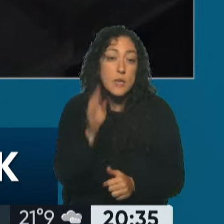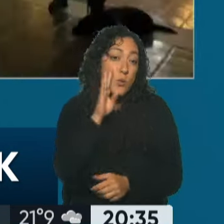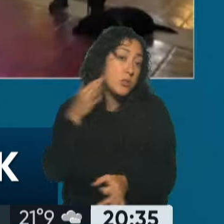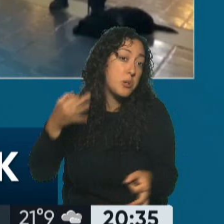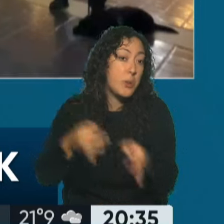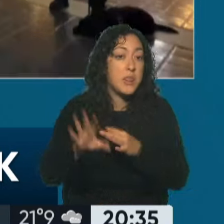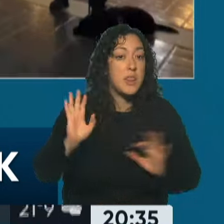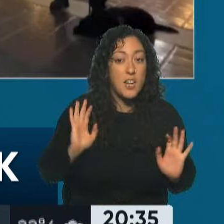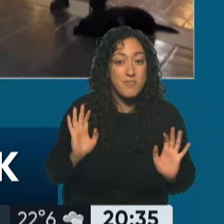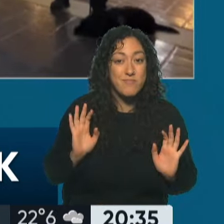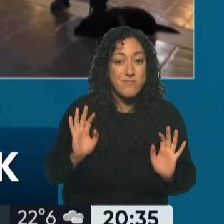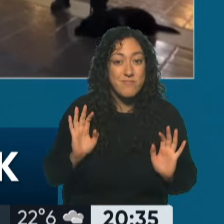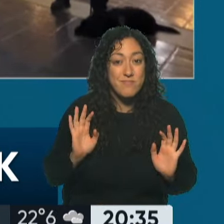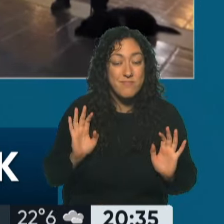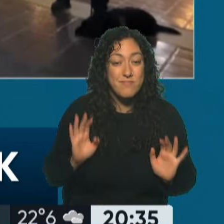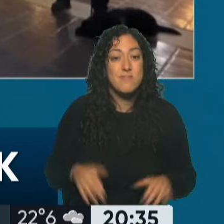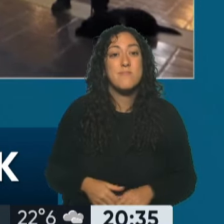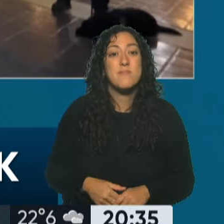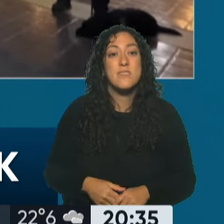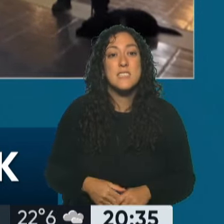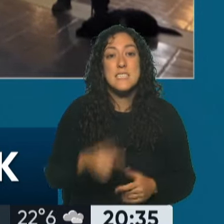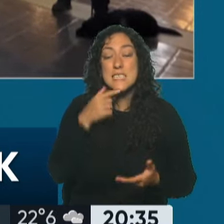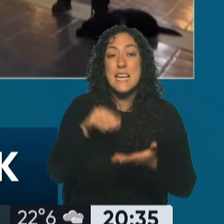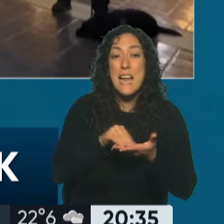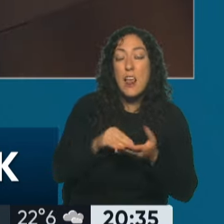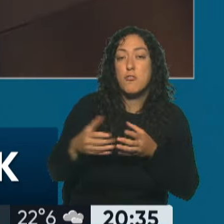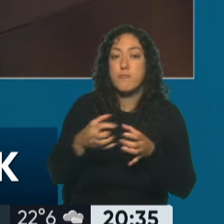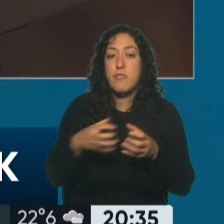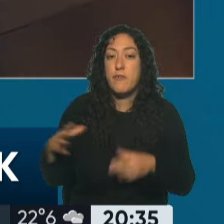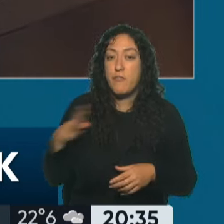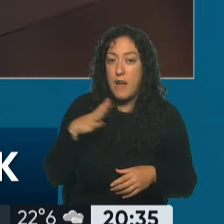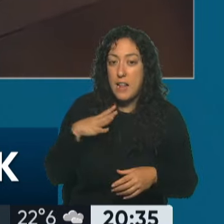estadounidense, detrás de este paso que aún queda por el Senado, hay algo mucho